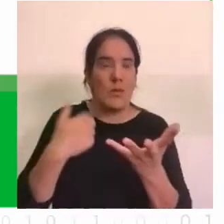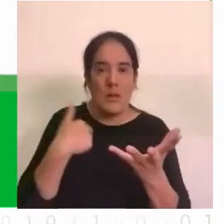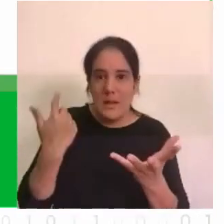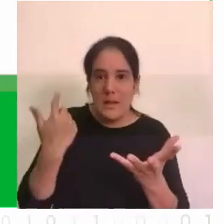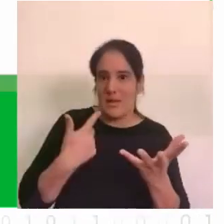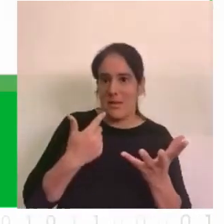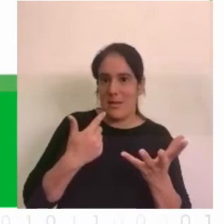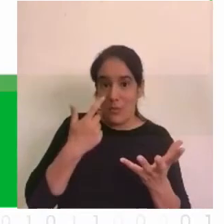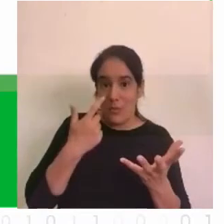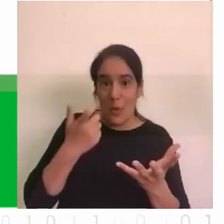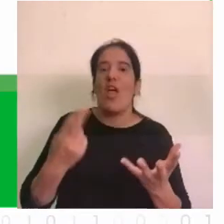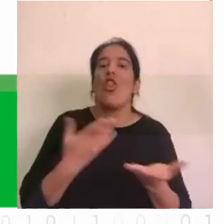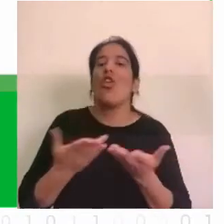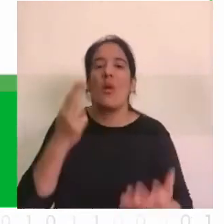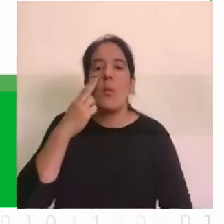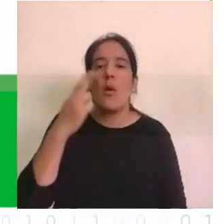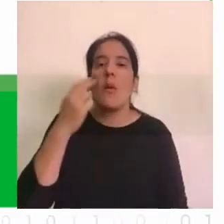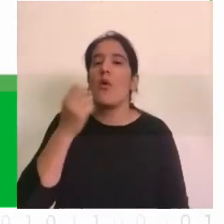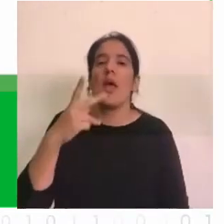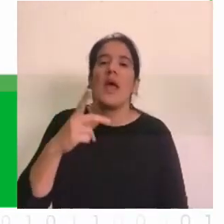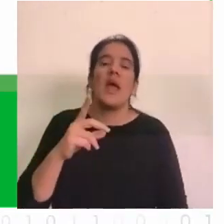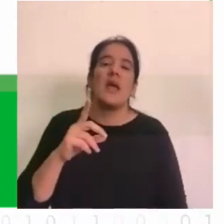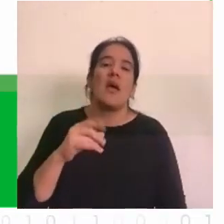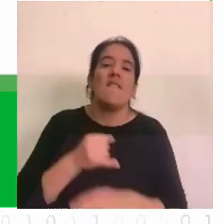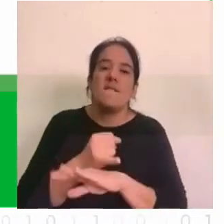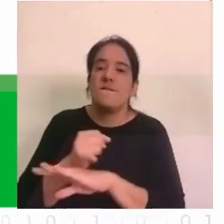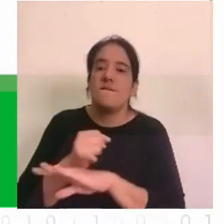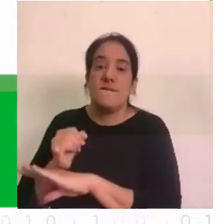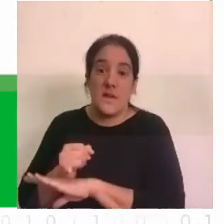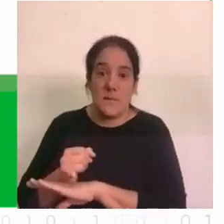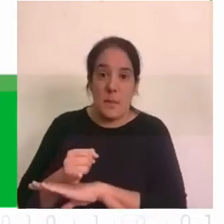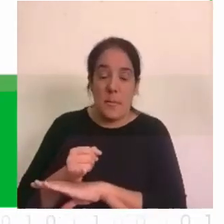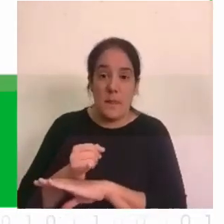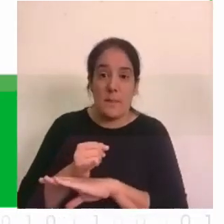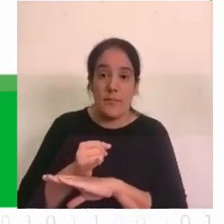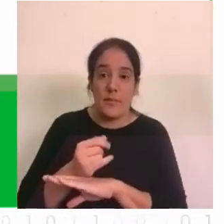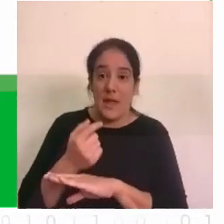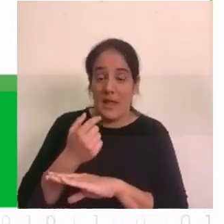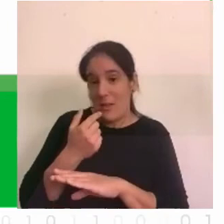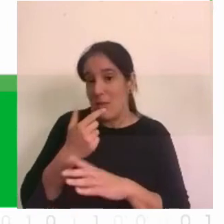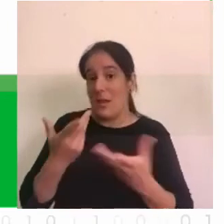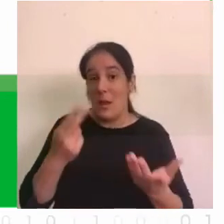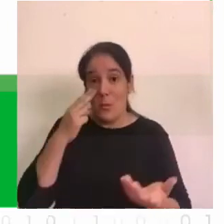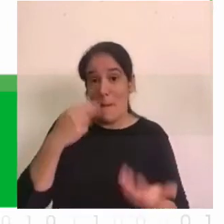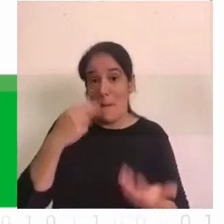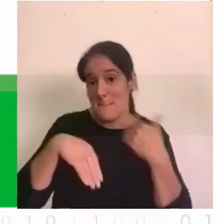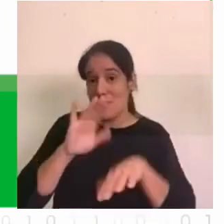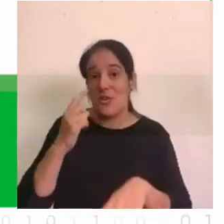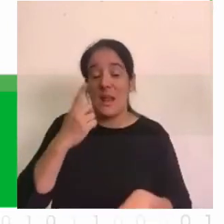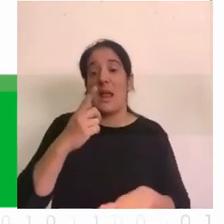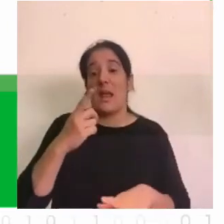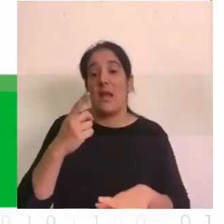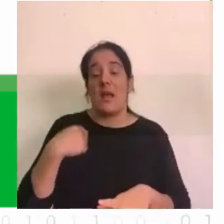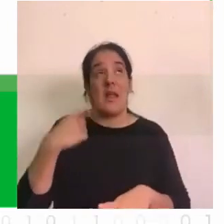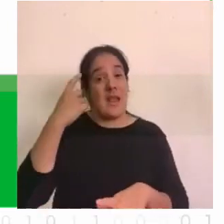andan? Y lo que pasó fue que cuando lo hicieron, los algoritmos de predicción genómica usando Deep